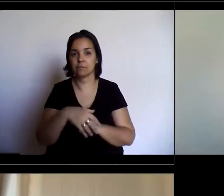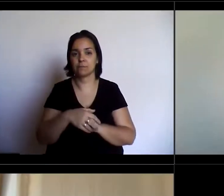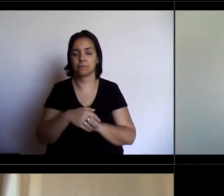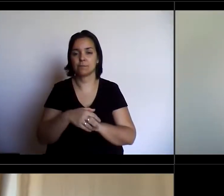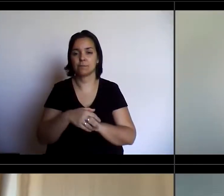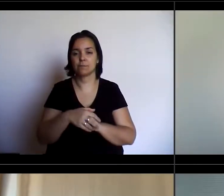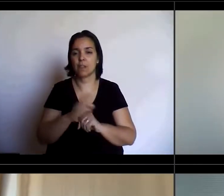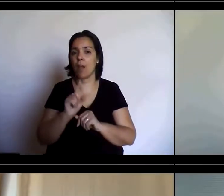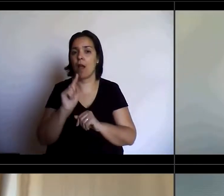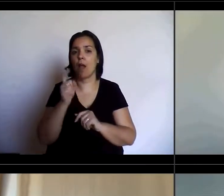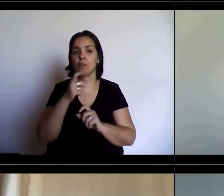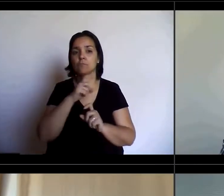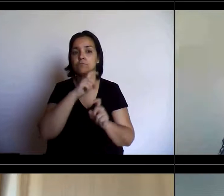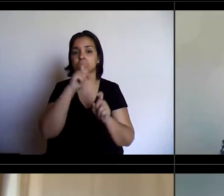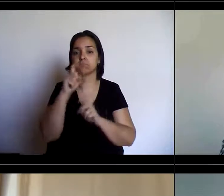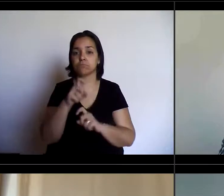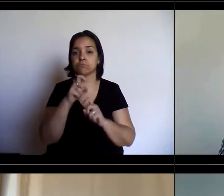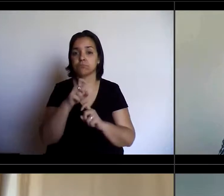Hay una pregunta,